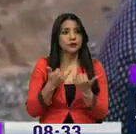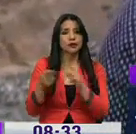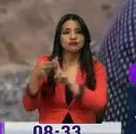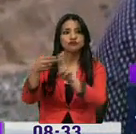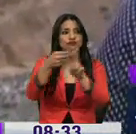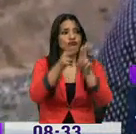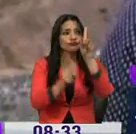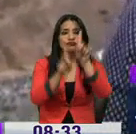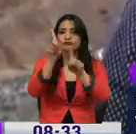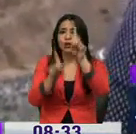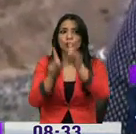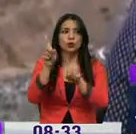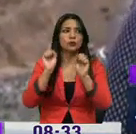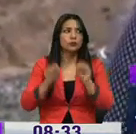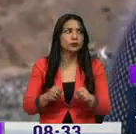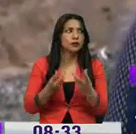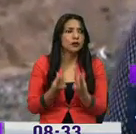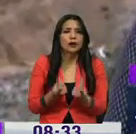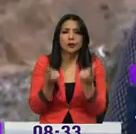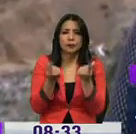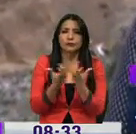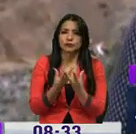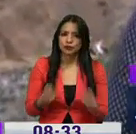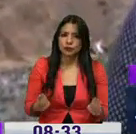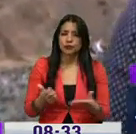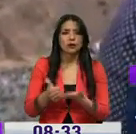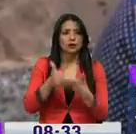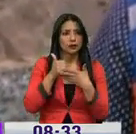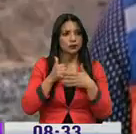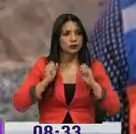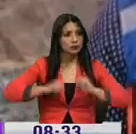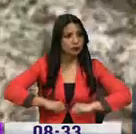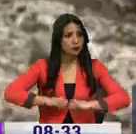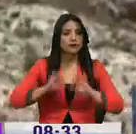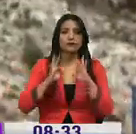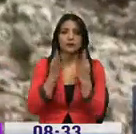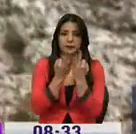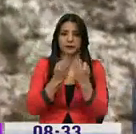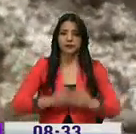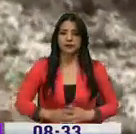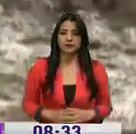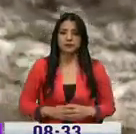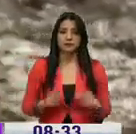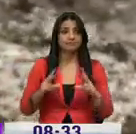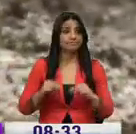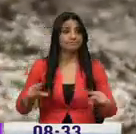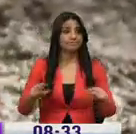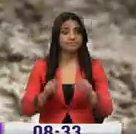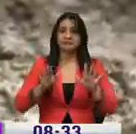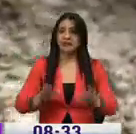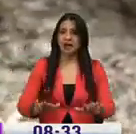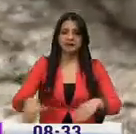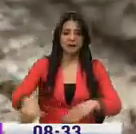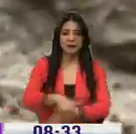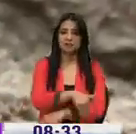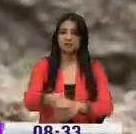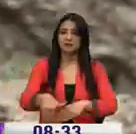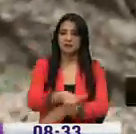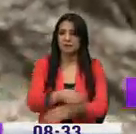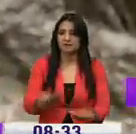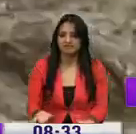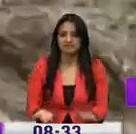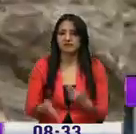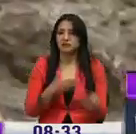para llegar con una pronta ayuda a las familias. La naturaleza no sabe de límites, barreras o